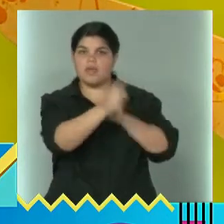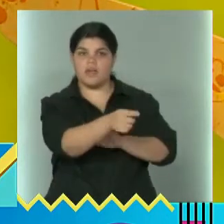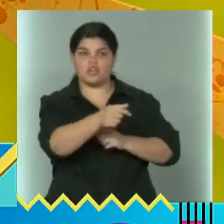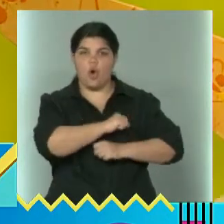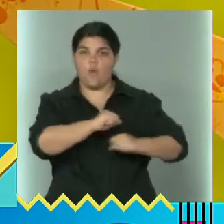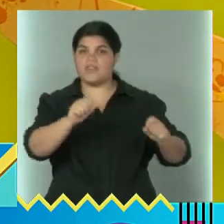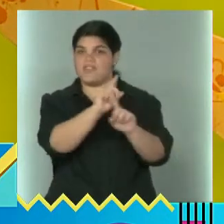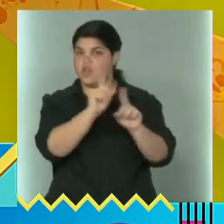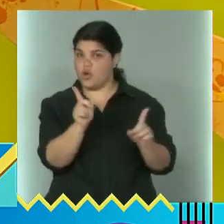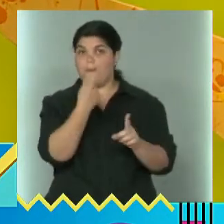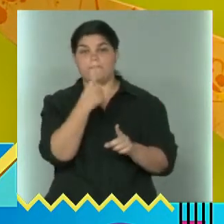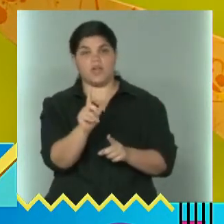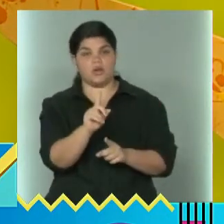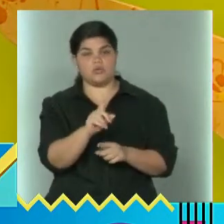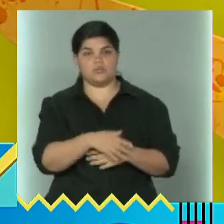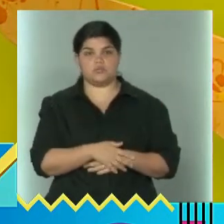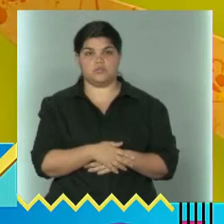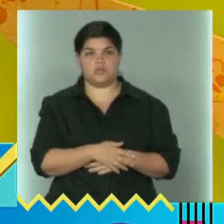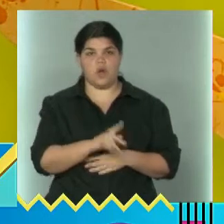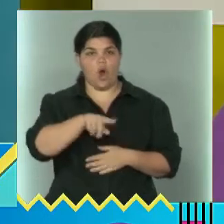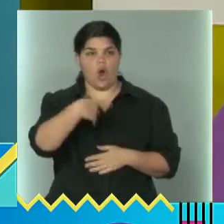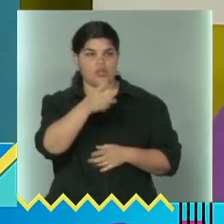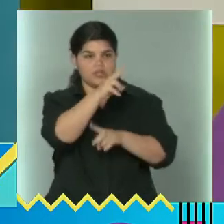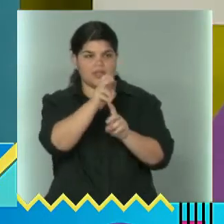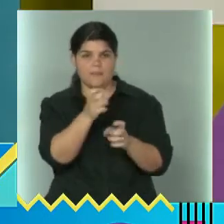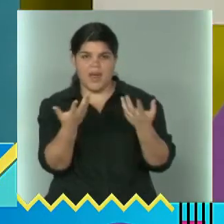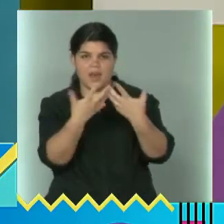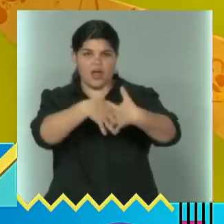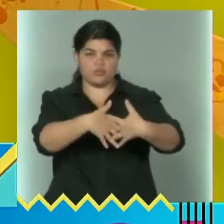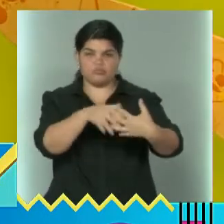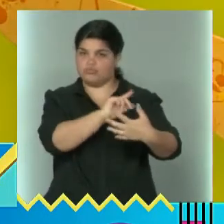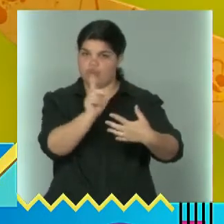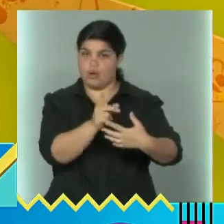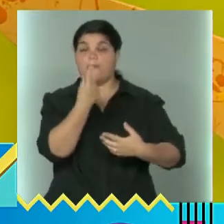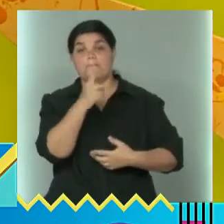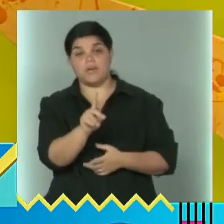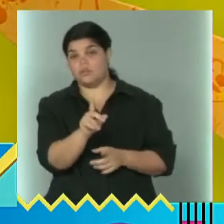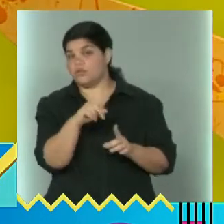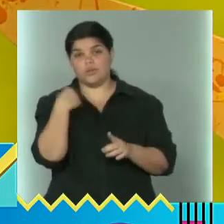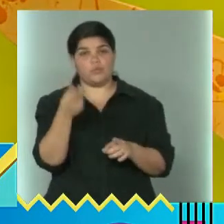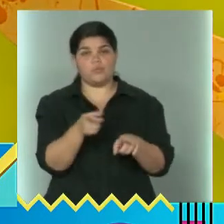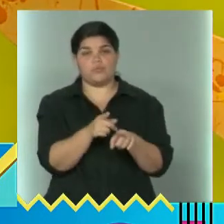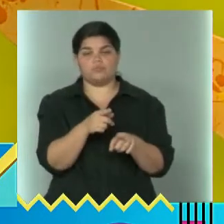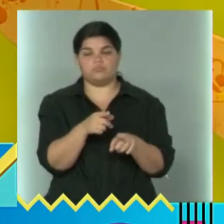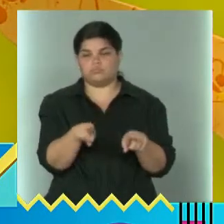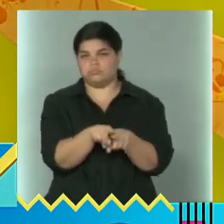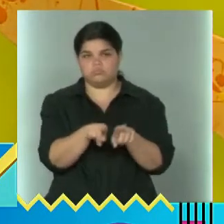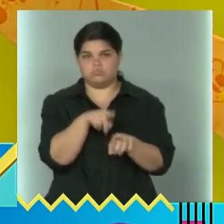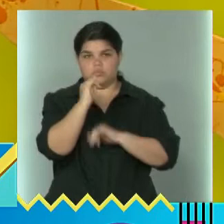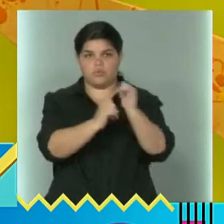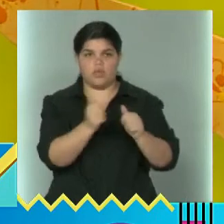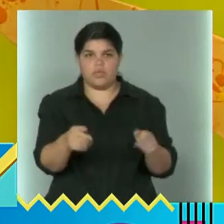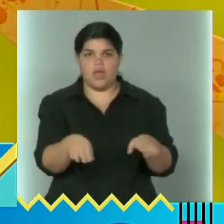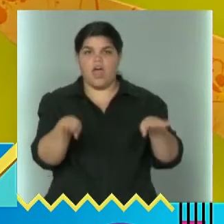sí otro tipo de cosas no directamente relacionadas con eso, pero sí, como te decía recién, en acompañamiento. No podemos trabajar